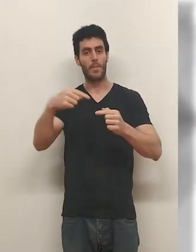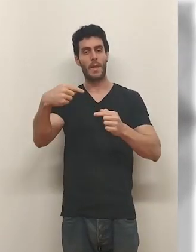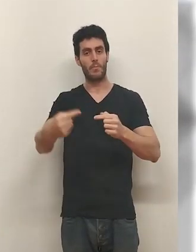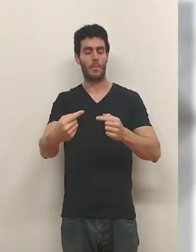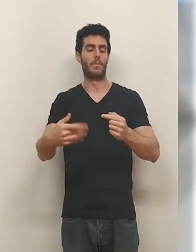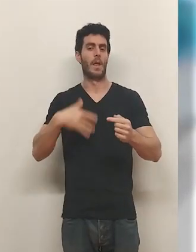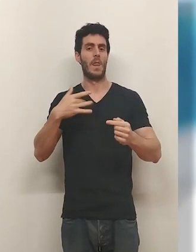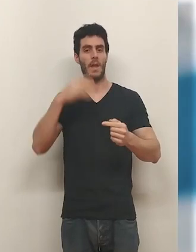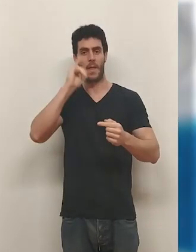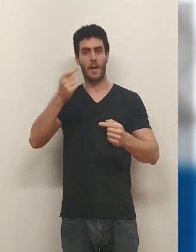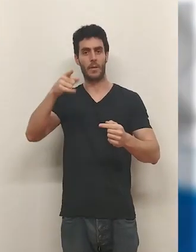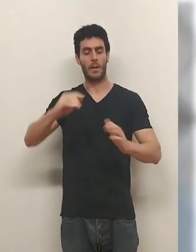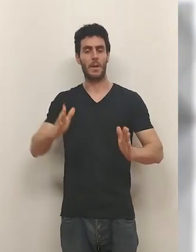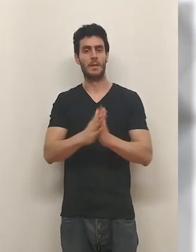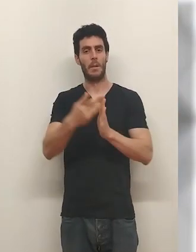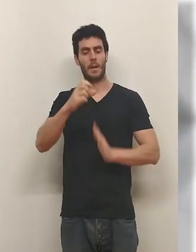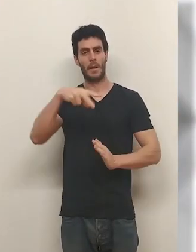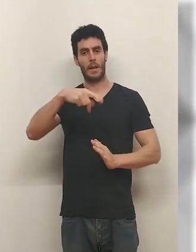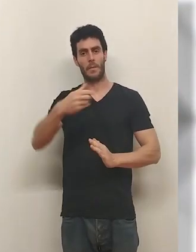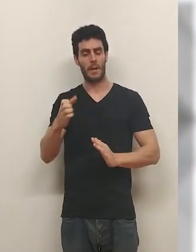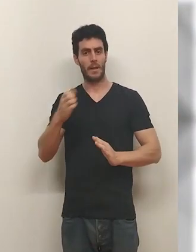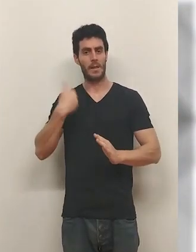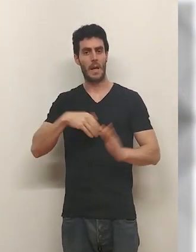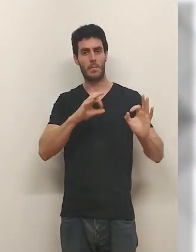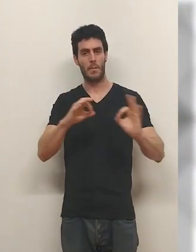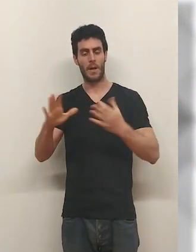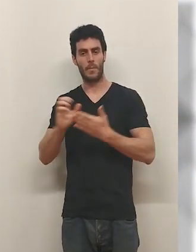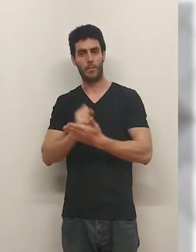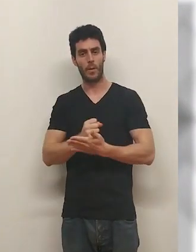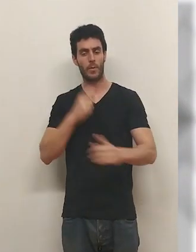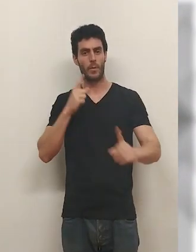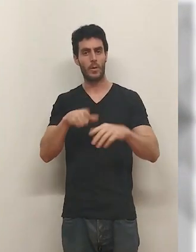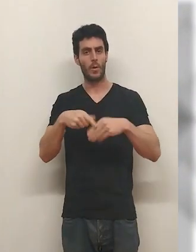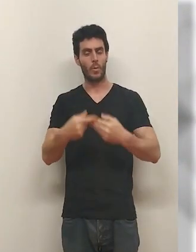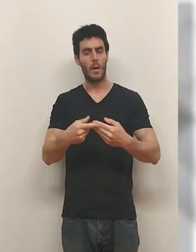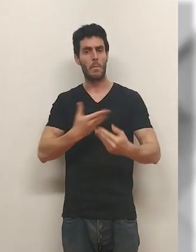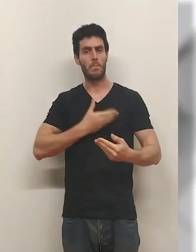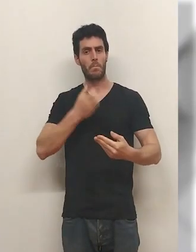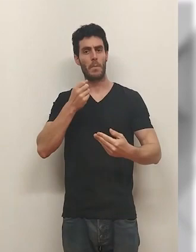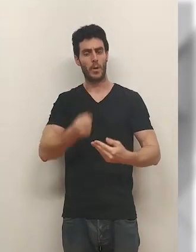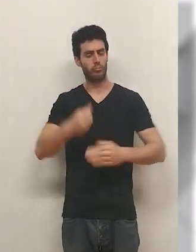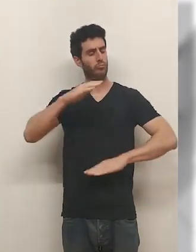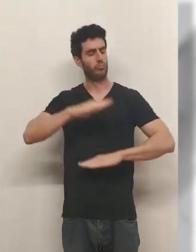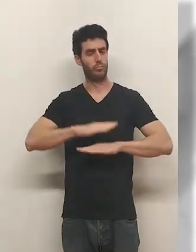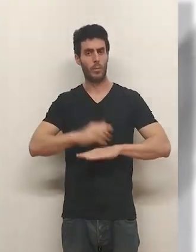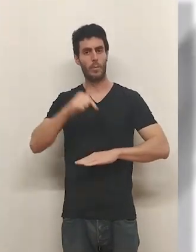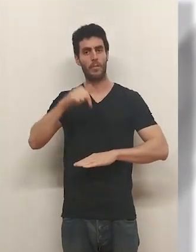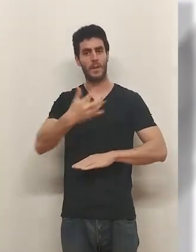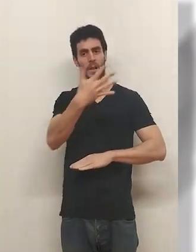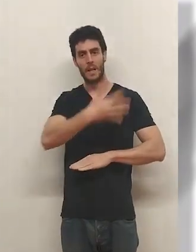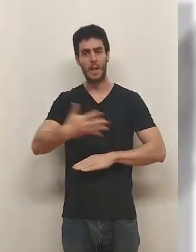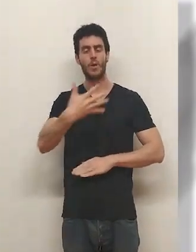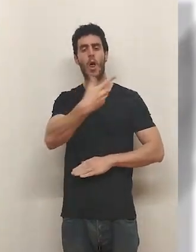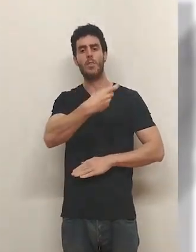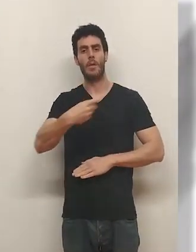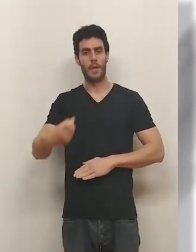el Día de La Rioja y San Bernabé. Precisamente ya está todo listo en Logroño para cumplir el voto del patrón. Este año, con motivo del punto centenario,